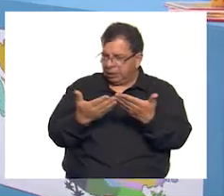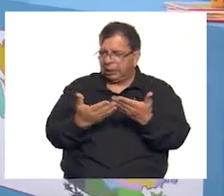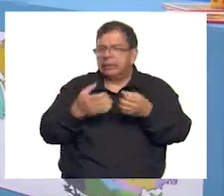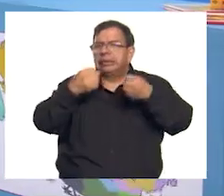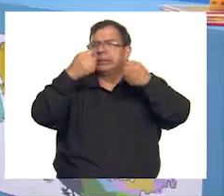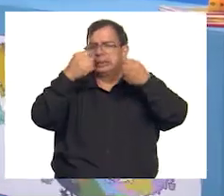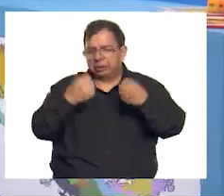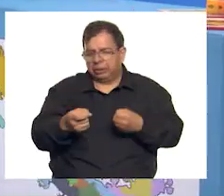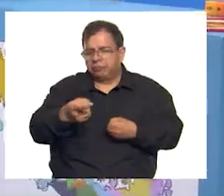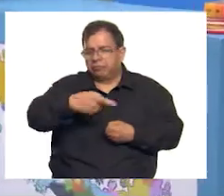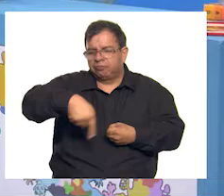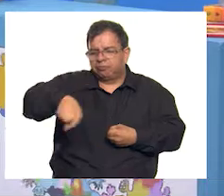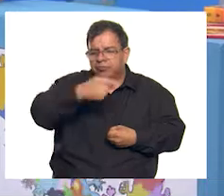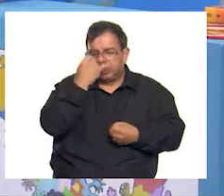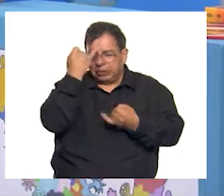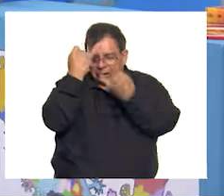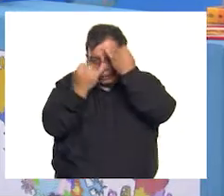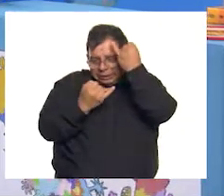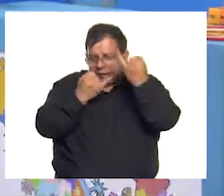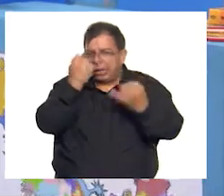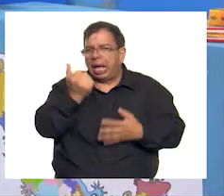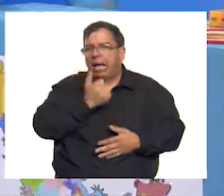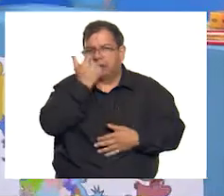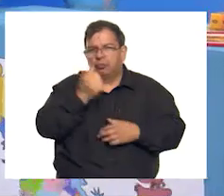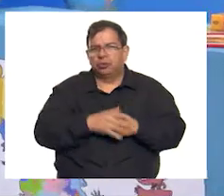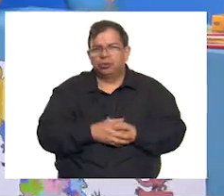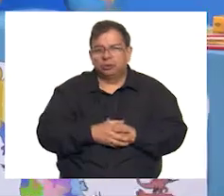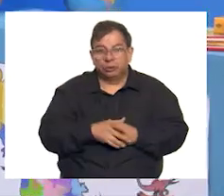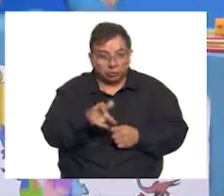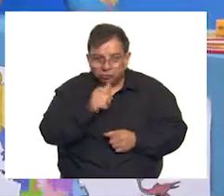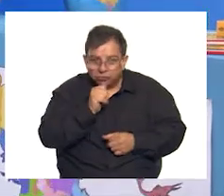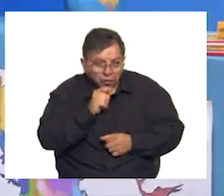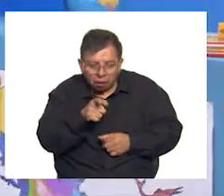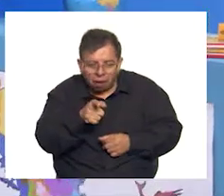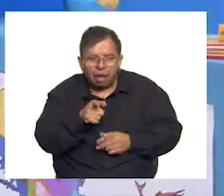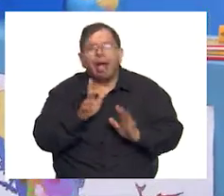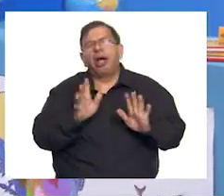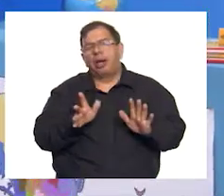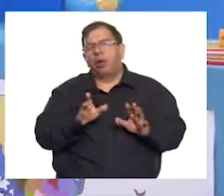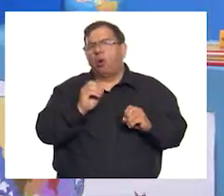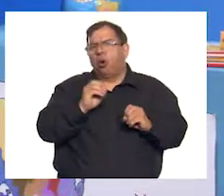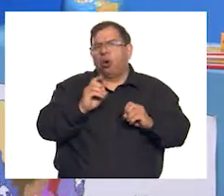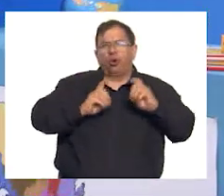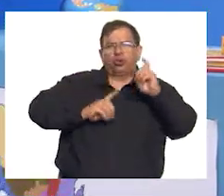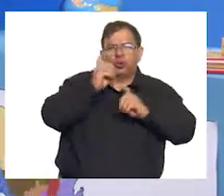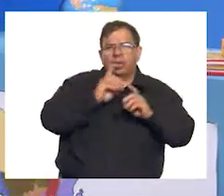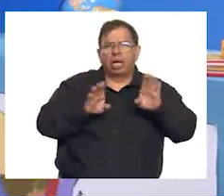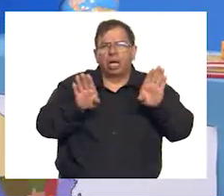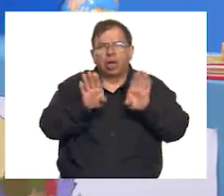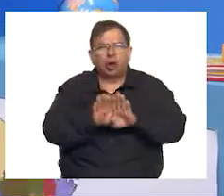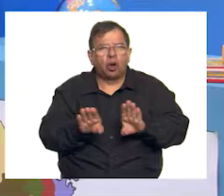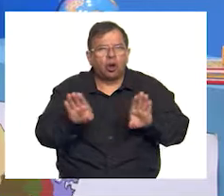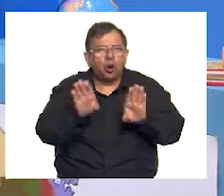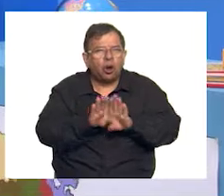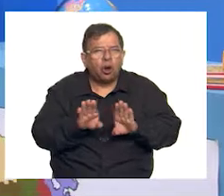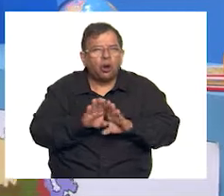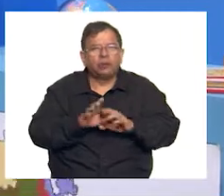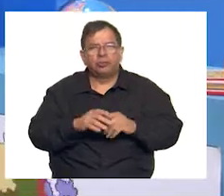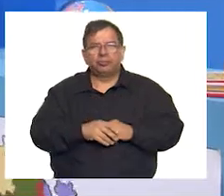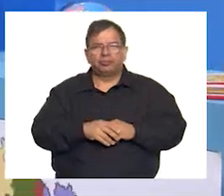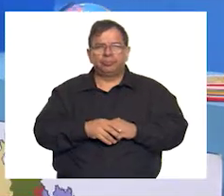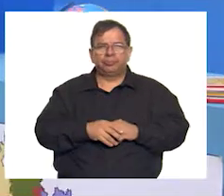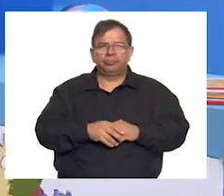le dará muchas ideas a nuestros estudiantes si no han terminado de hacer su cartel o tienen dudas sobre cómo resolver alguna